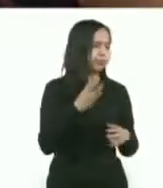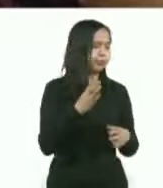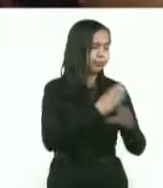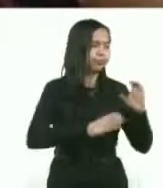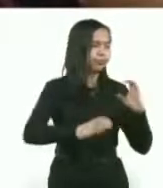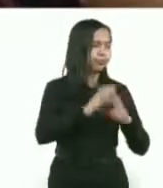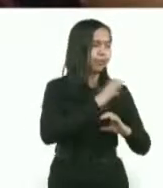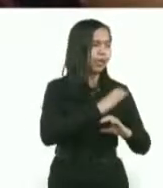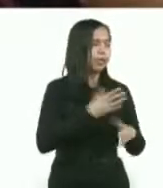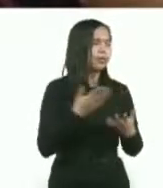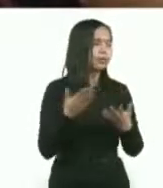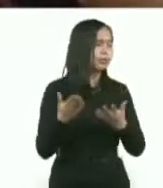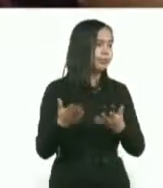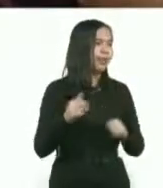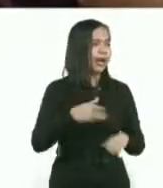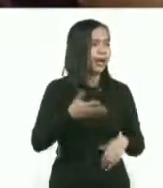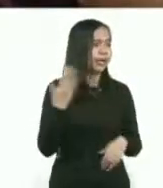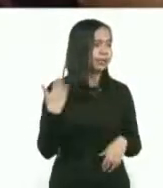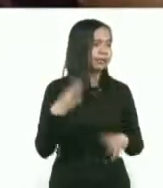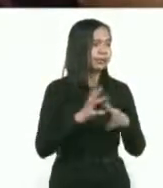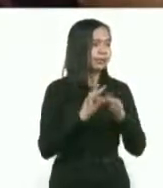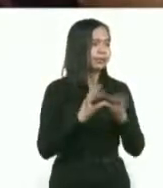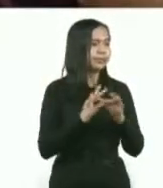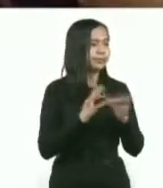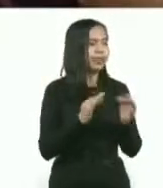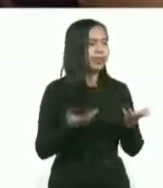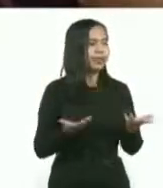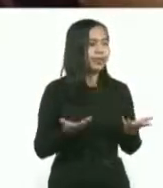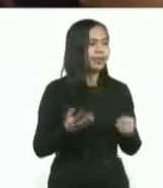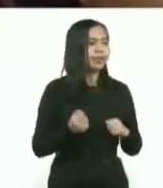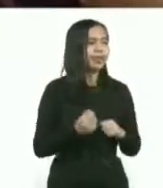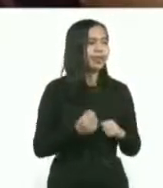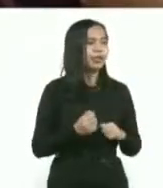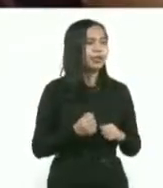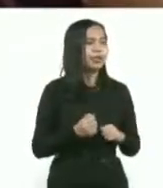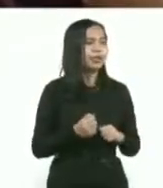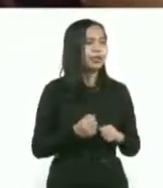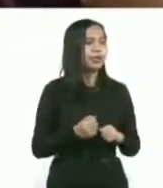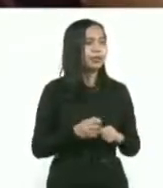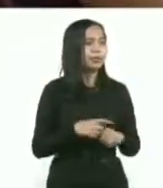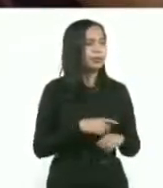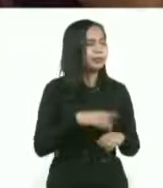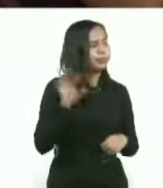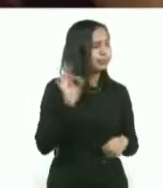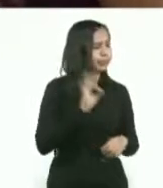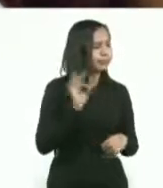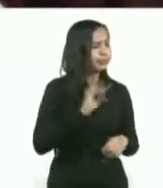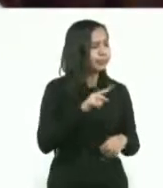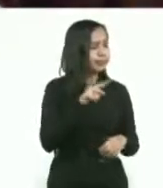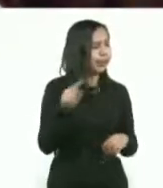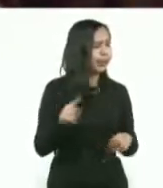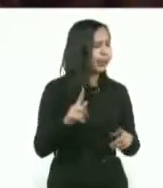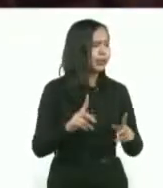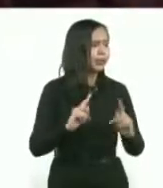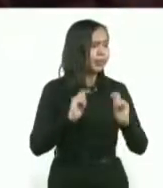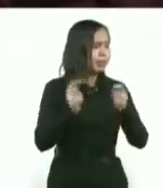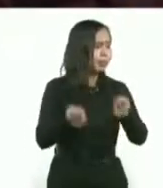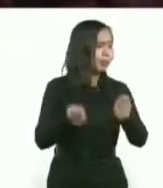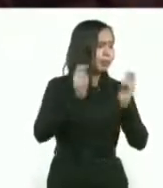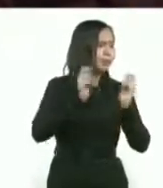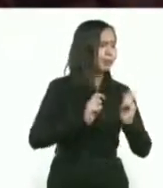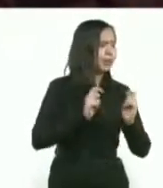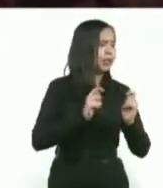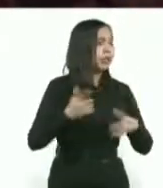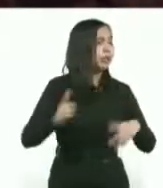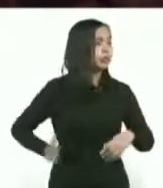alcaldesa de Cuauhtémoc, entonces, si ella es separada definitivamente del cargo, ¿el gobierno